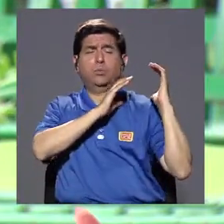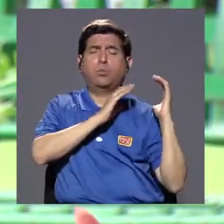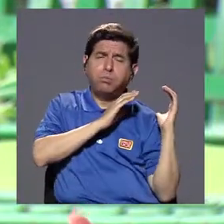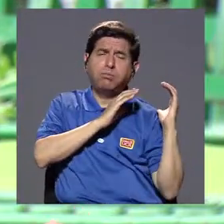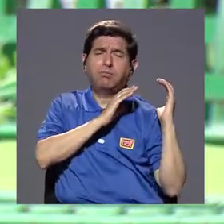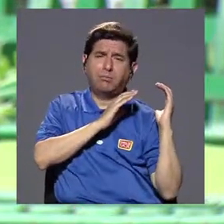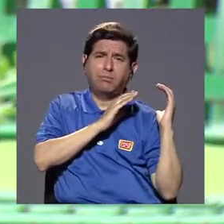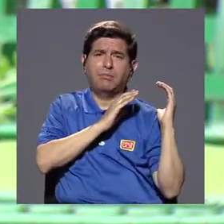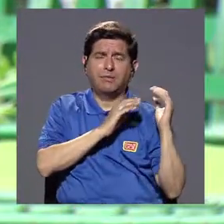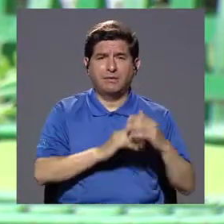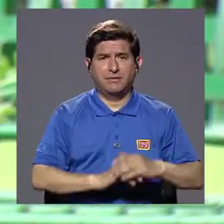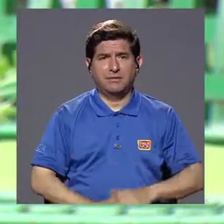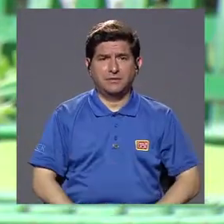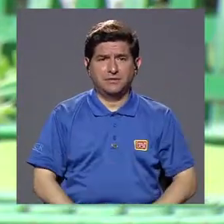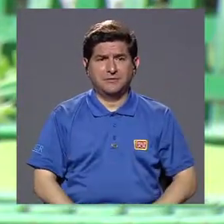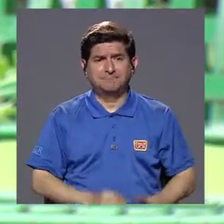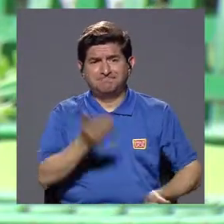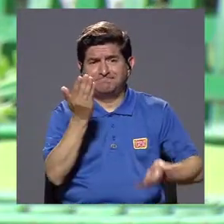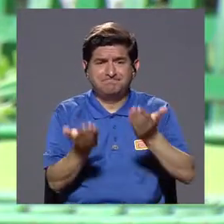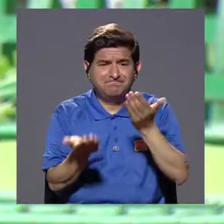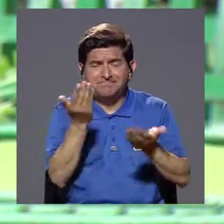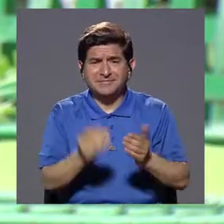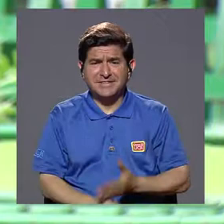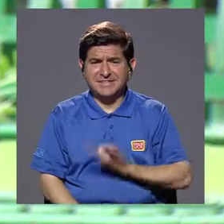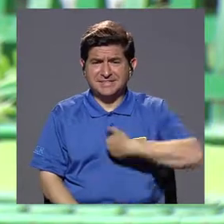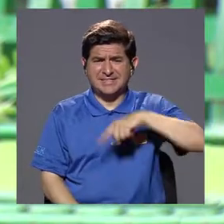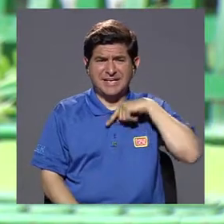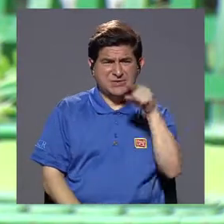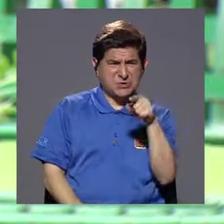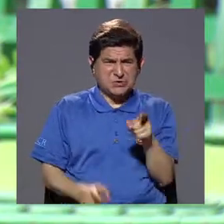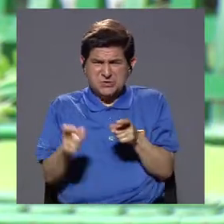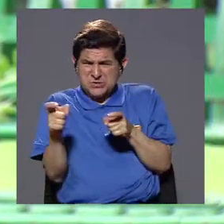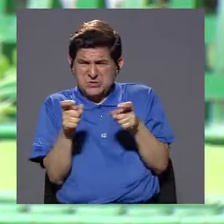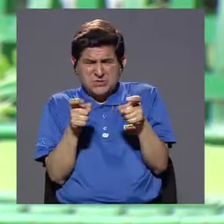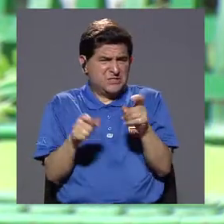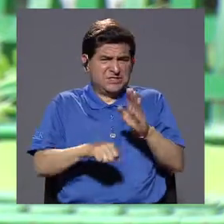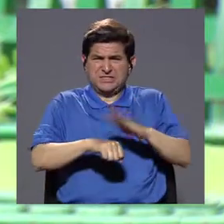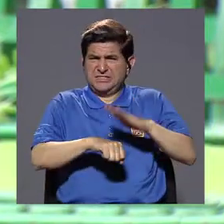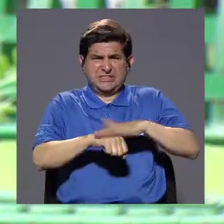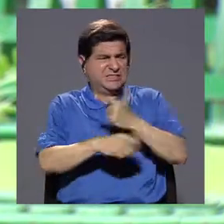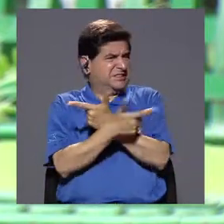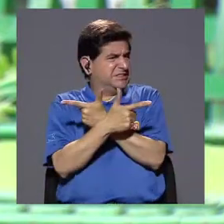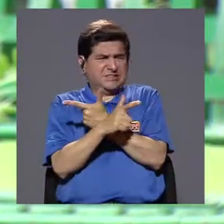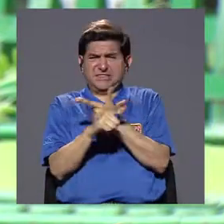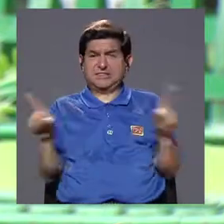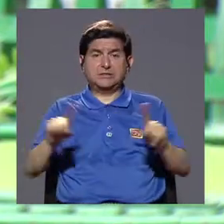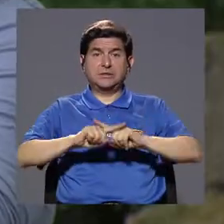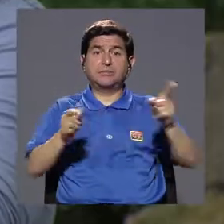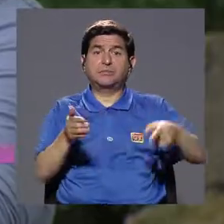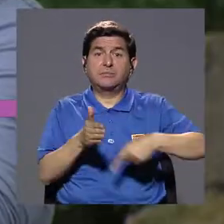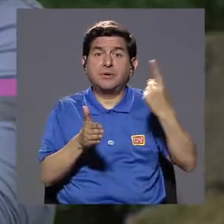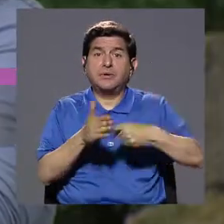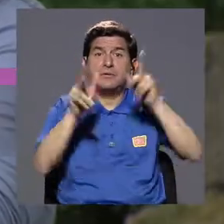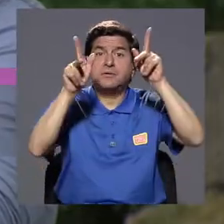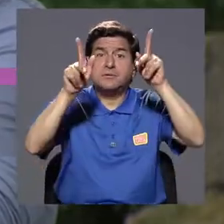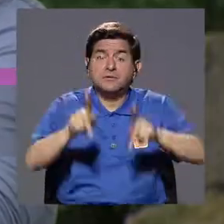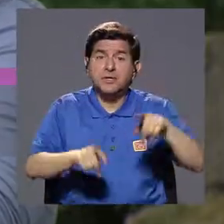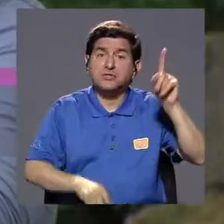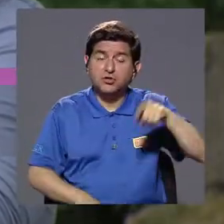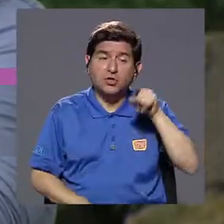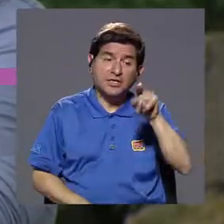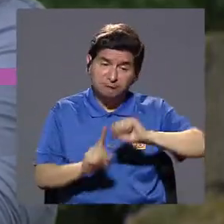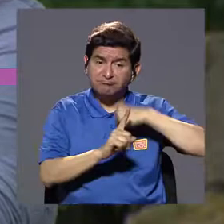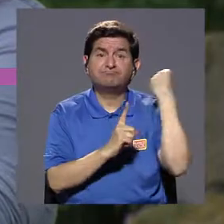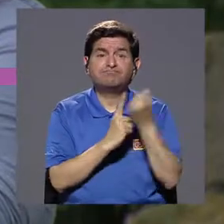pudieron hacer algo que nos gobierna lo que no nos permite también cierta libertad pero a veces algunas